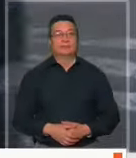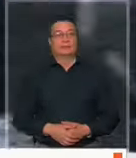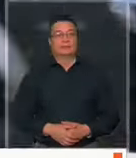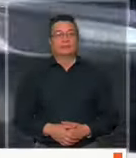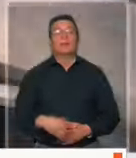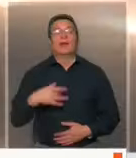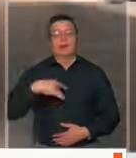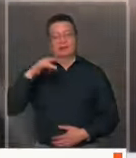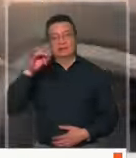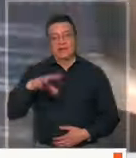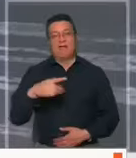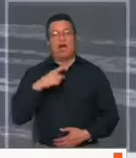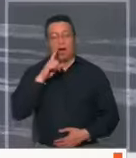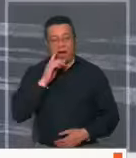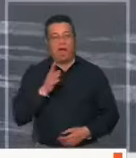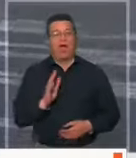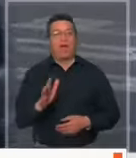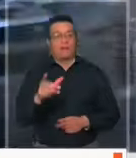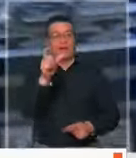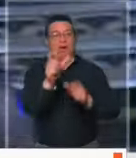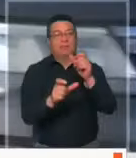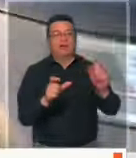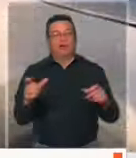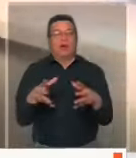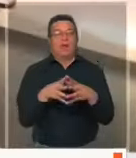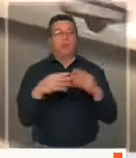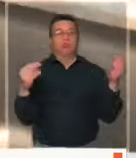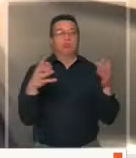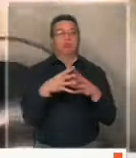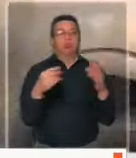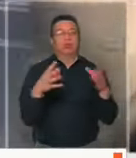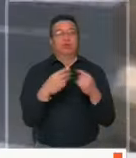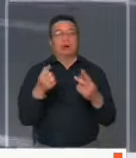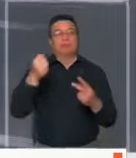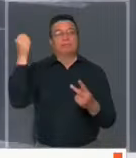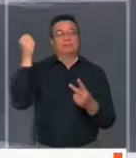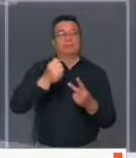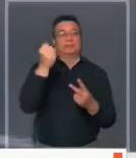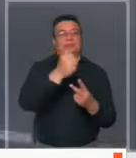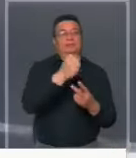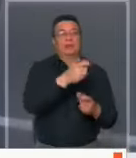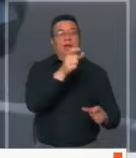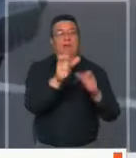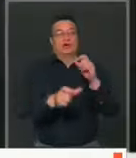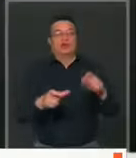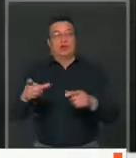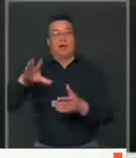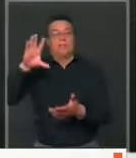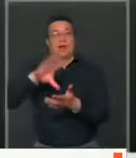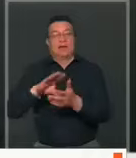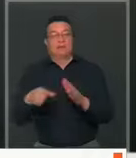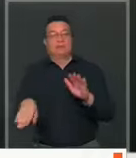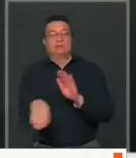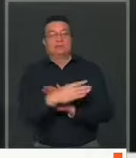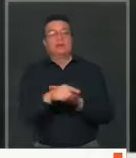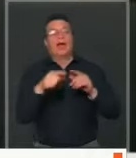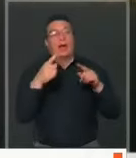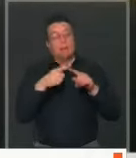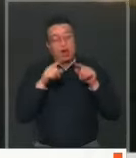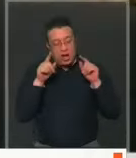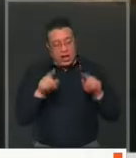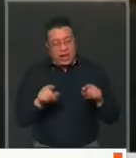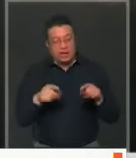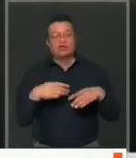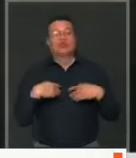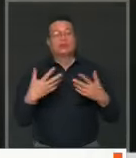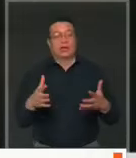Sabemos que todavía hay varias personas prófugas respecto de este crimen, de personas que habrían salido del país, por eso se destaca tanto que se